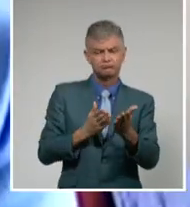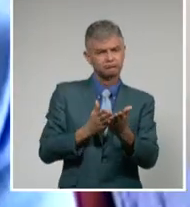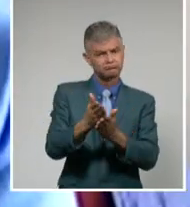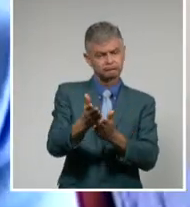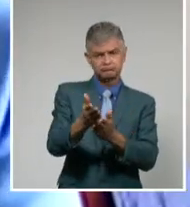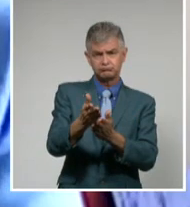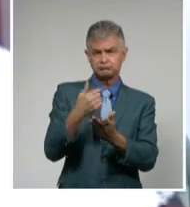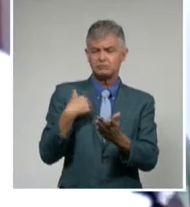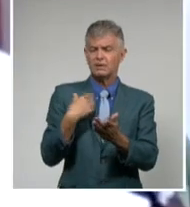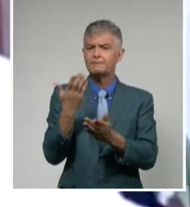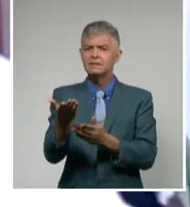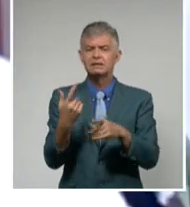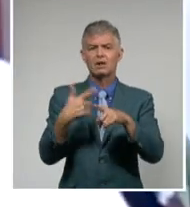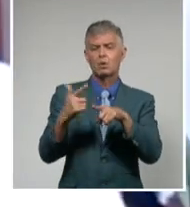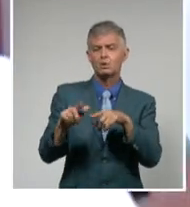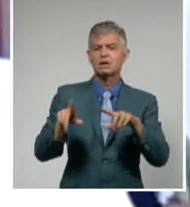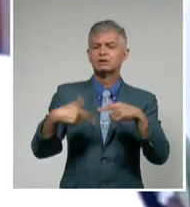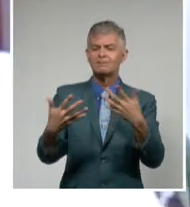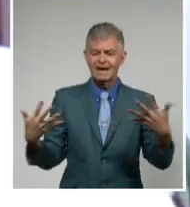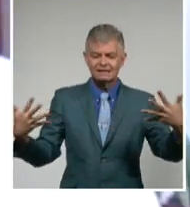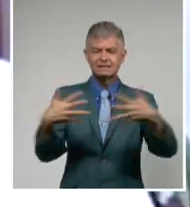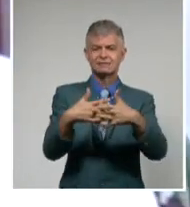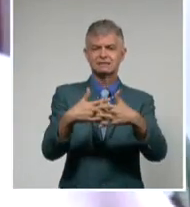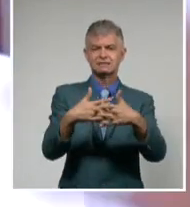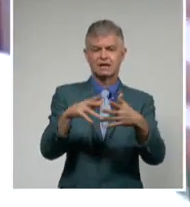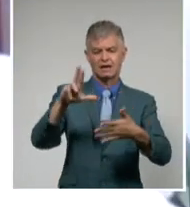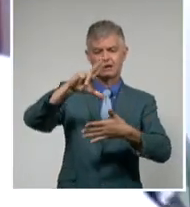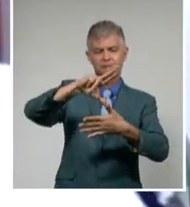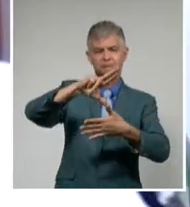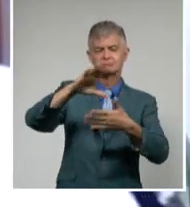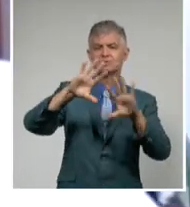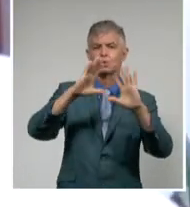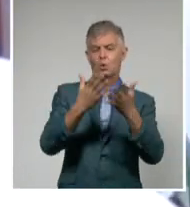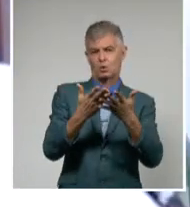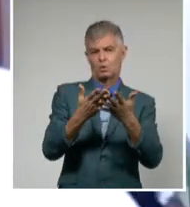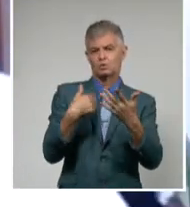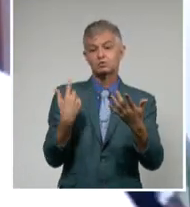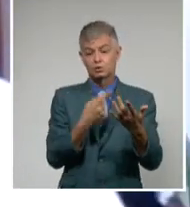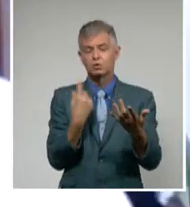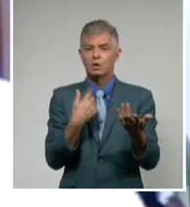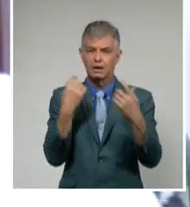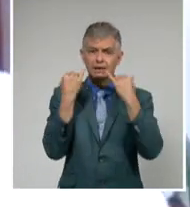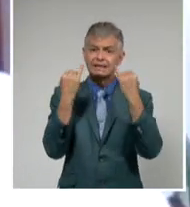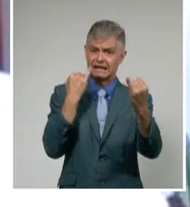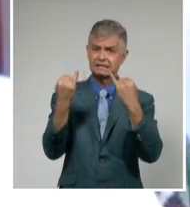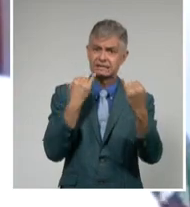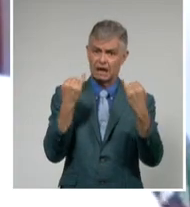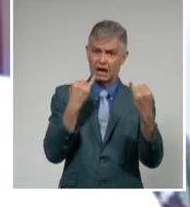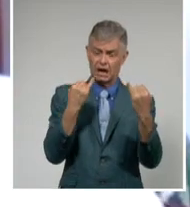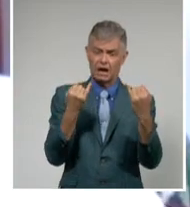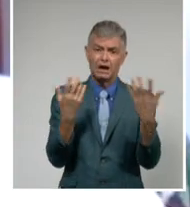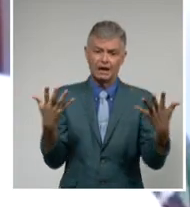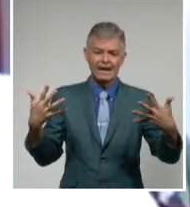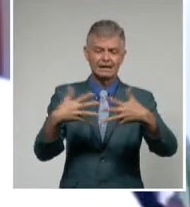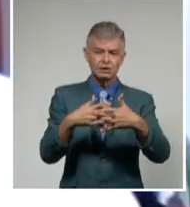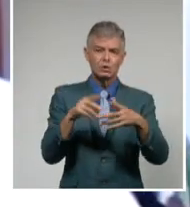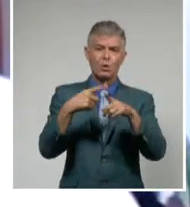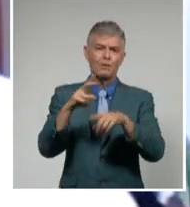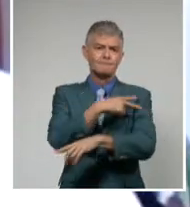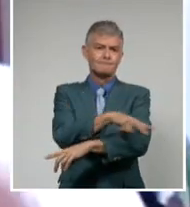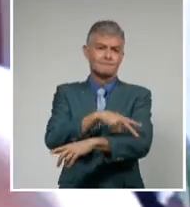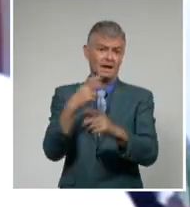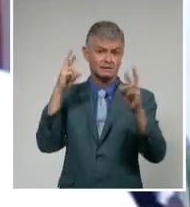latinoamericana y el Banco del Sur. Obviamente nos interesa el relacionamiento con el mundo, con las grandes potencias globales,